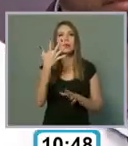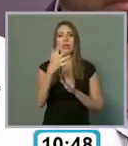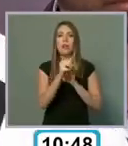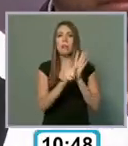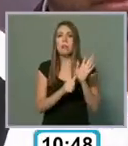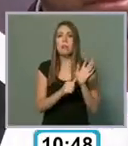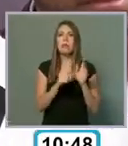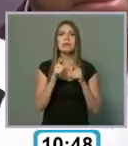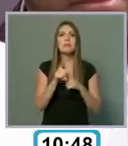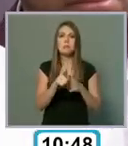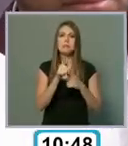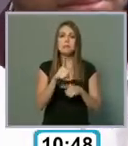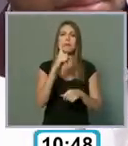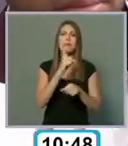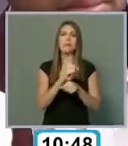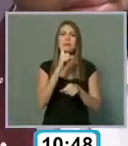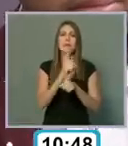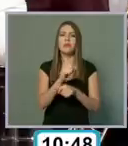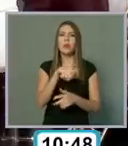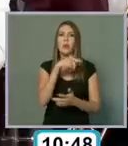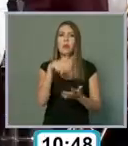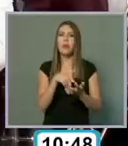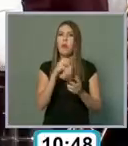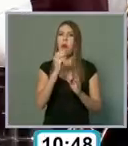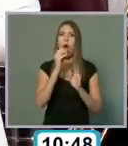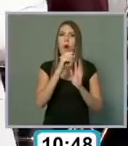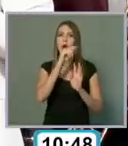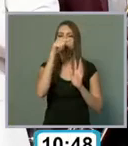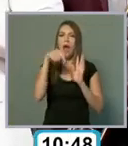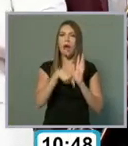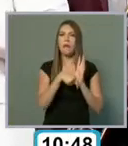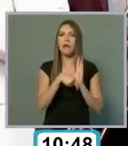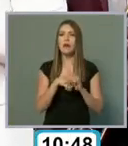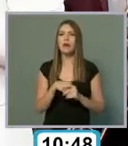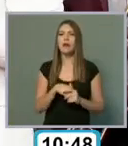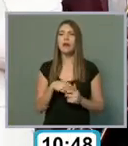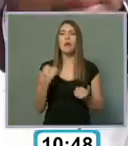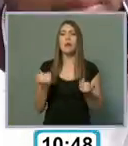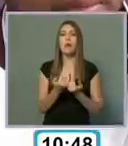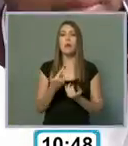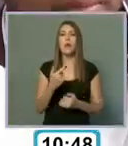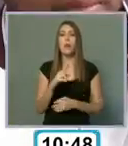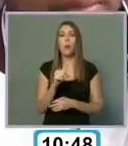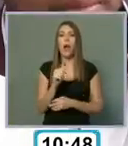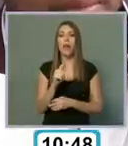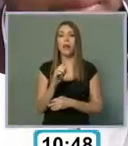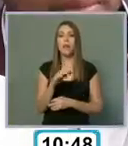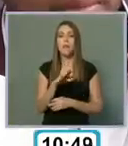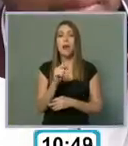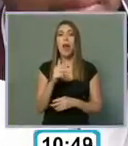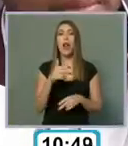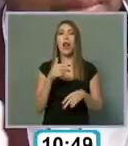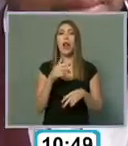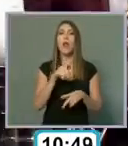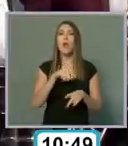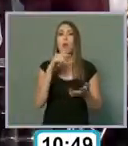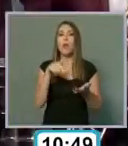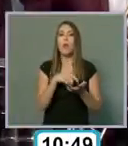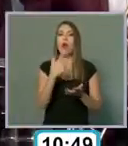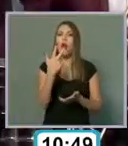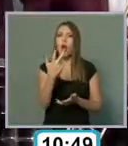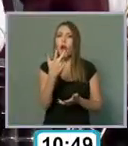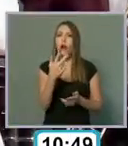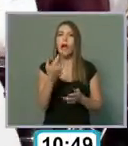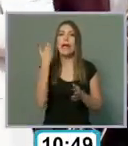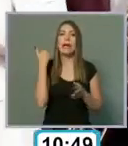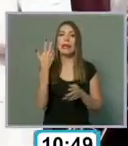ha bajado, al contrario, seguimos subiendo en el chart. Ayer me dieron la noticia que en Guatemala ya estamos en lugar 8, a 10 días de haberla lanzado. Entonces,